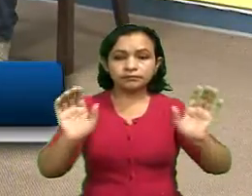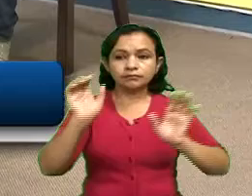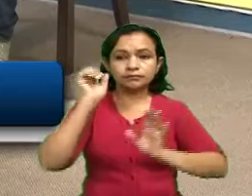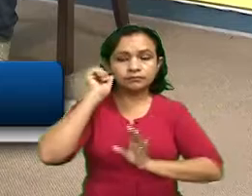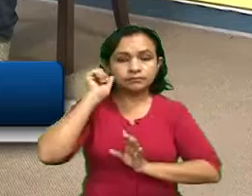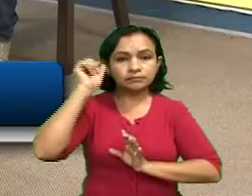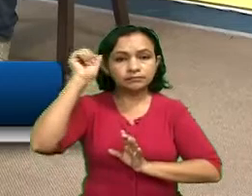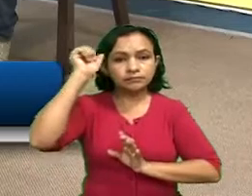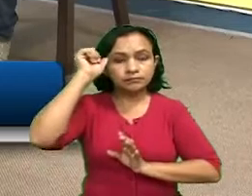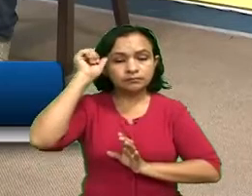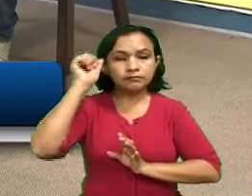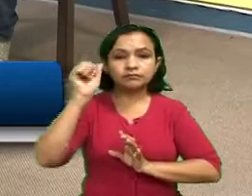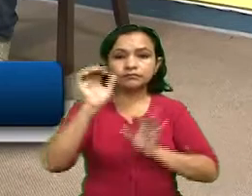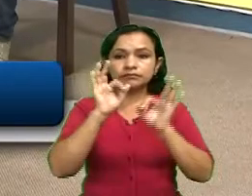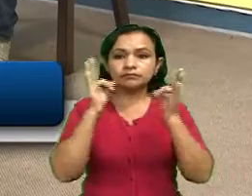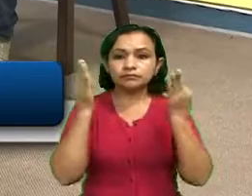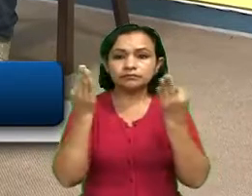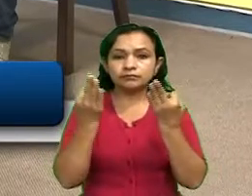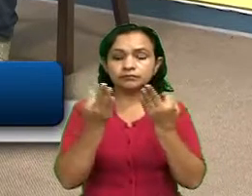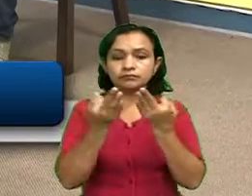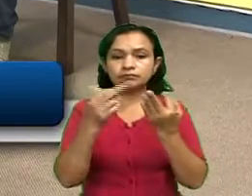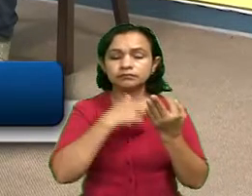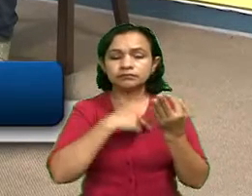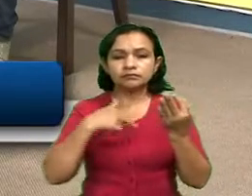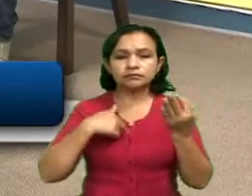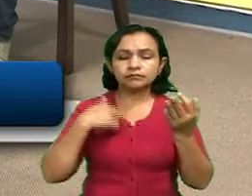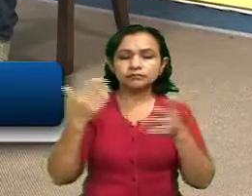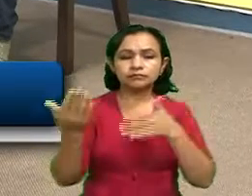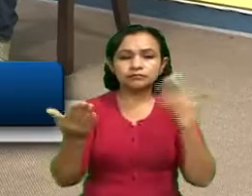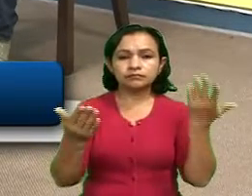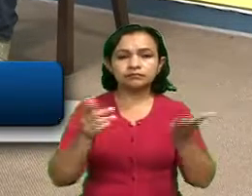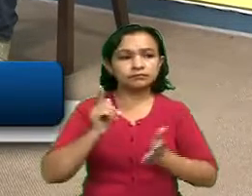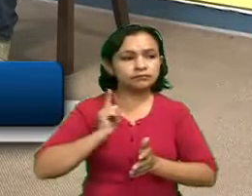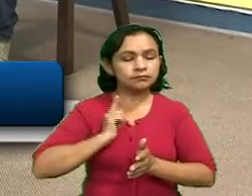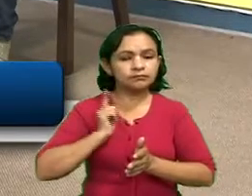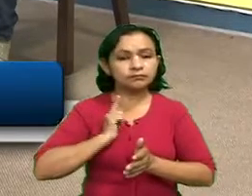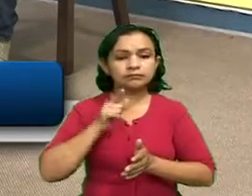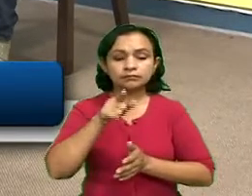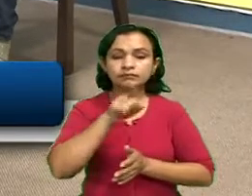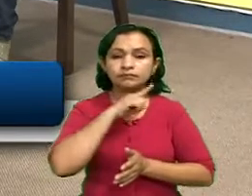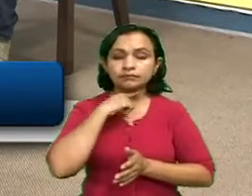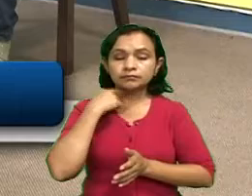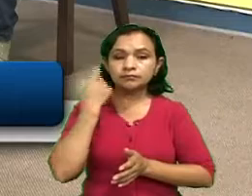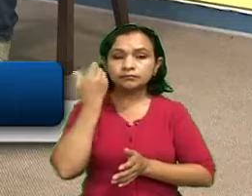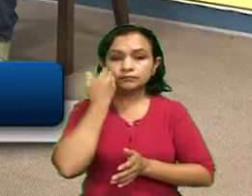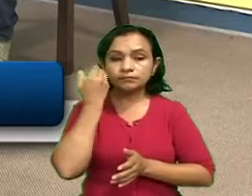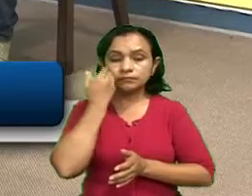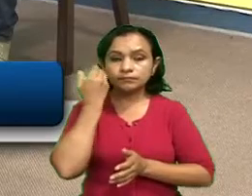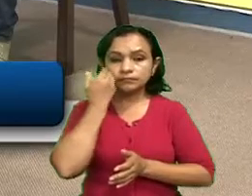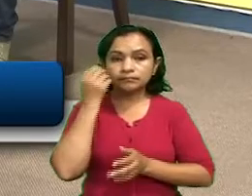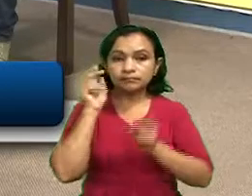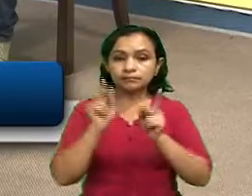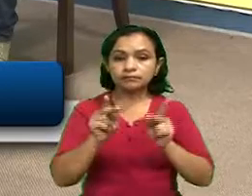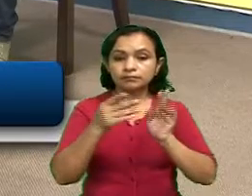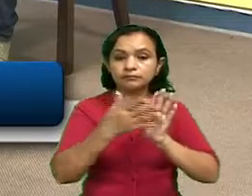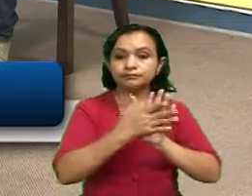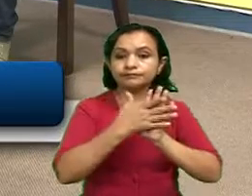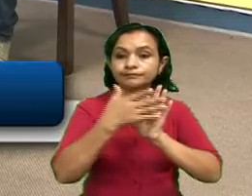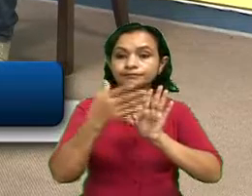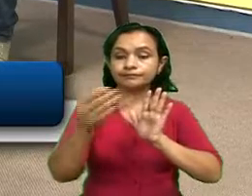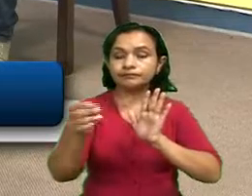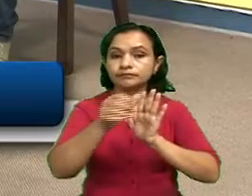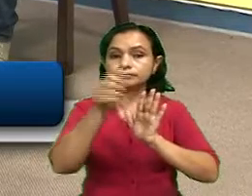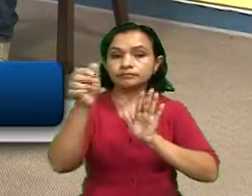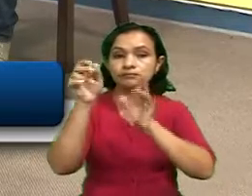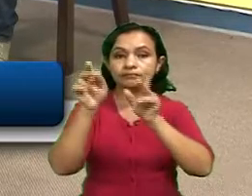una familia. ¿Cuál es el accionar que ustedes hacen cuando ya tienen positivo un caso de dengue para que esto no se transmita